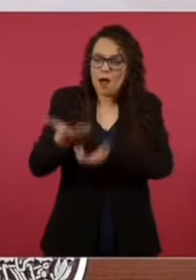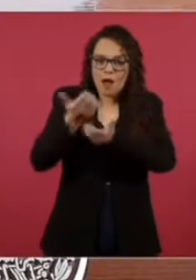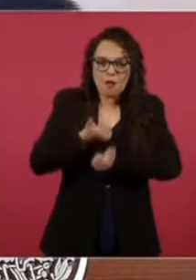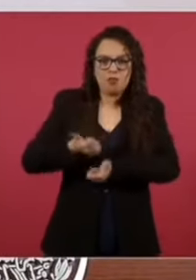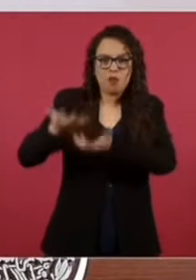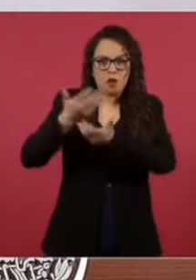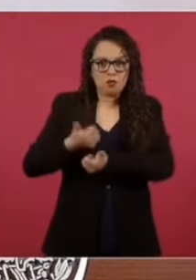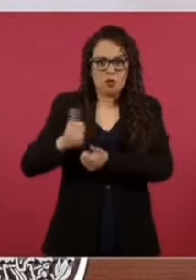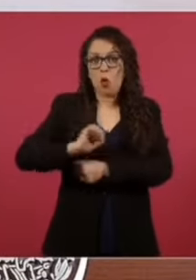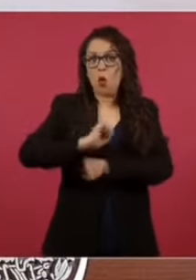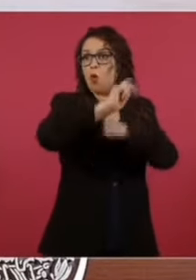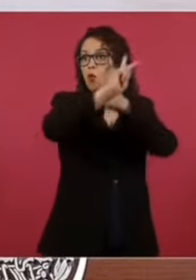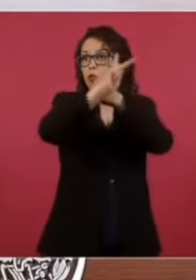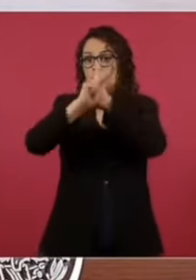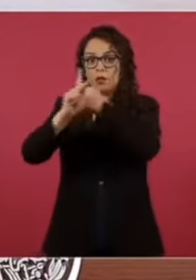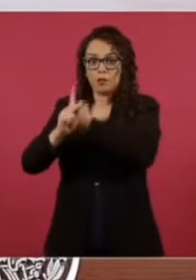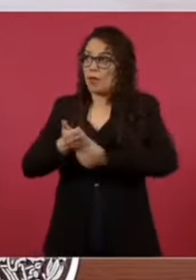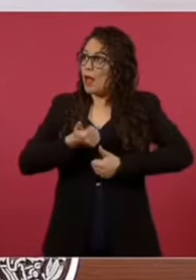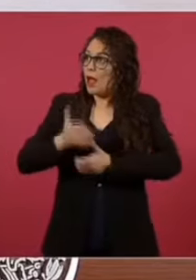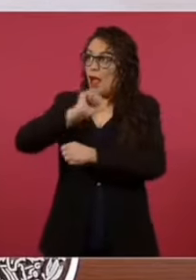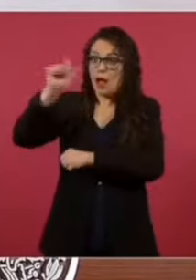que no llegue de otras partes.